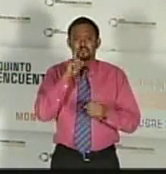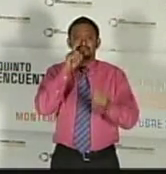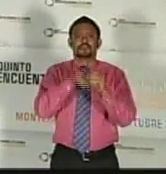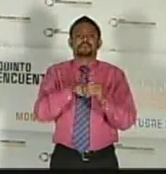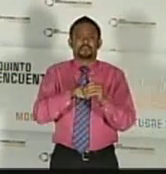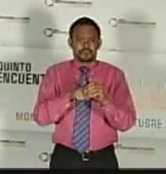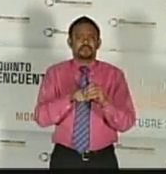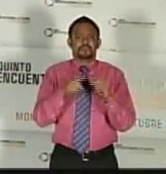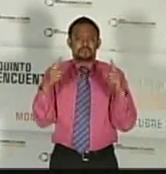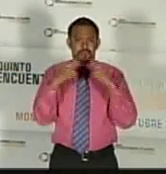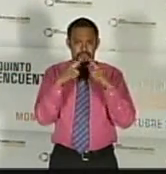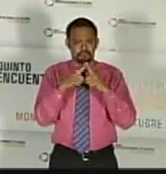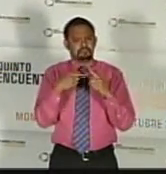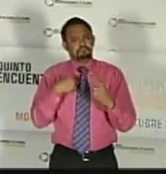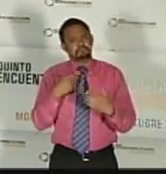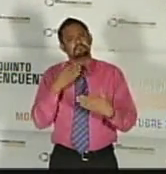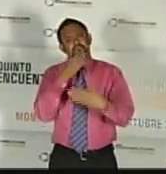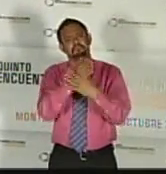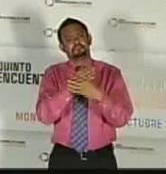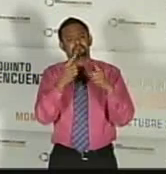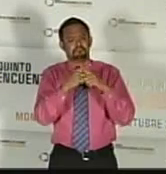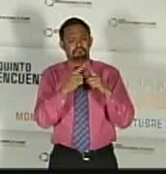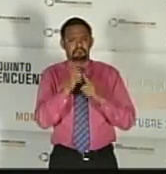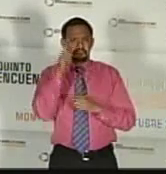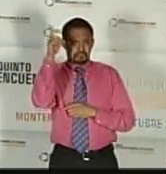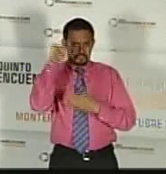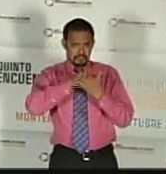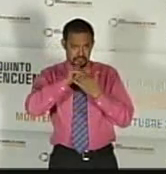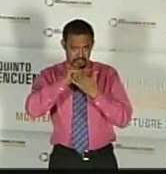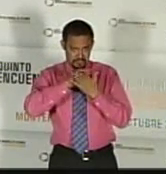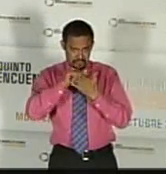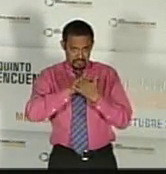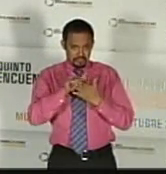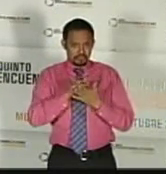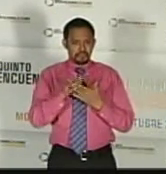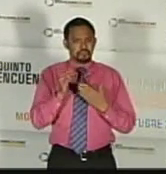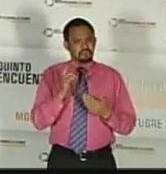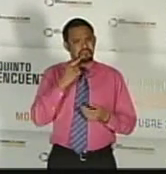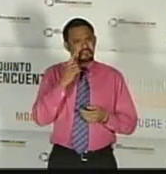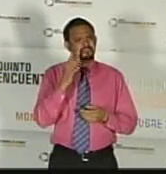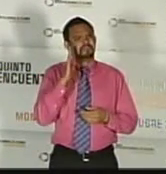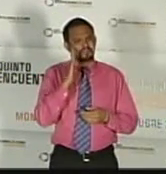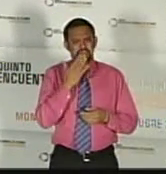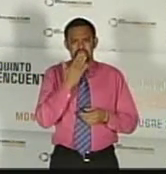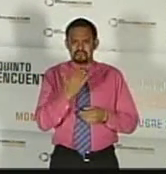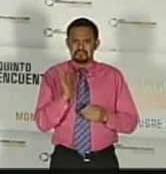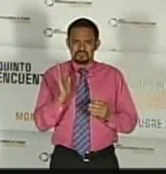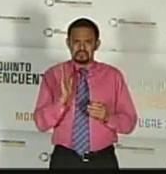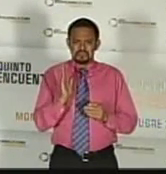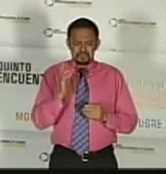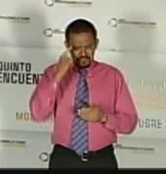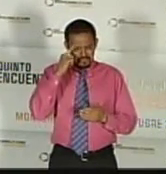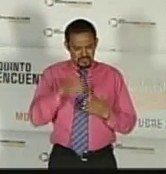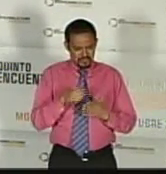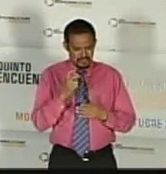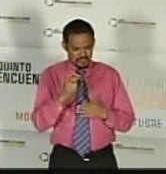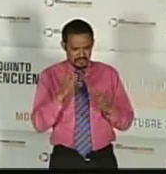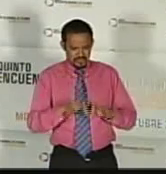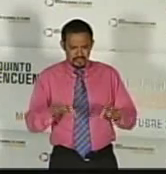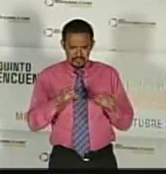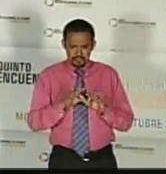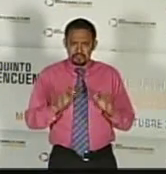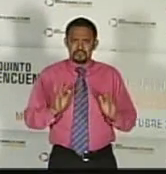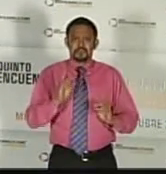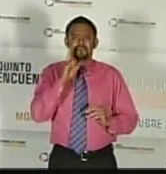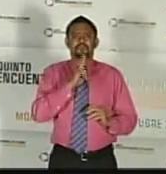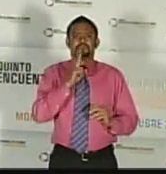San Pablo. Y me fui a la iglesia en Scarsdale, Nueva York, y pregunté, bueno, ¿es cierto cualquier esto? ¿Vamos